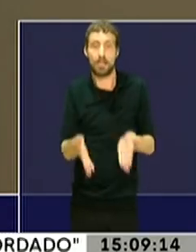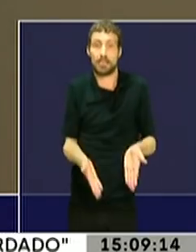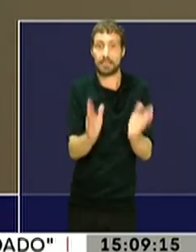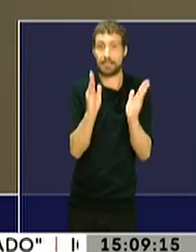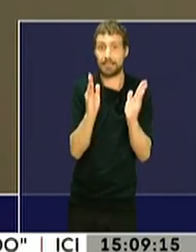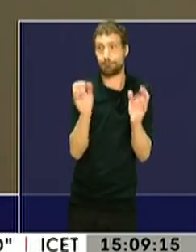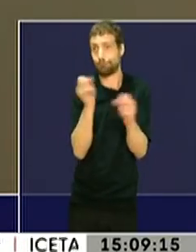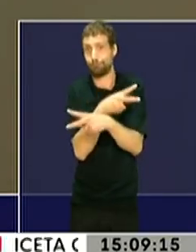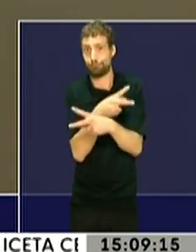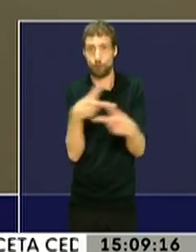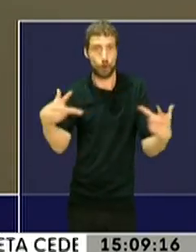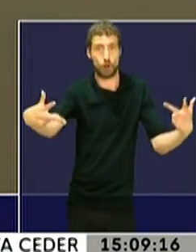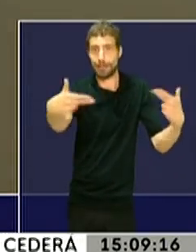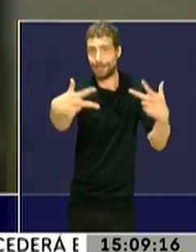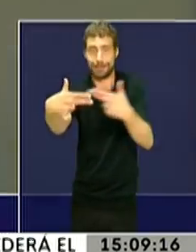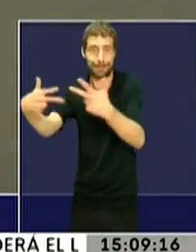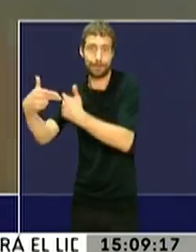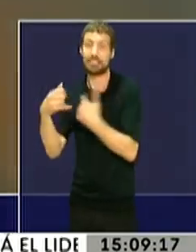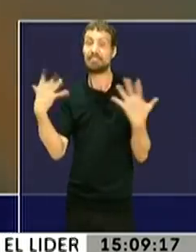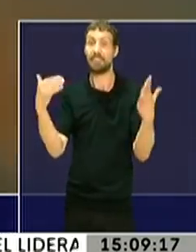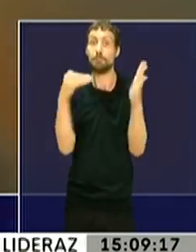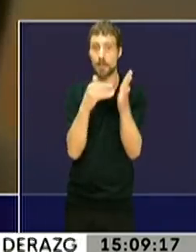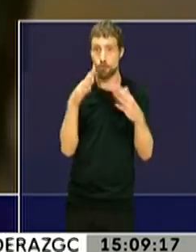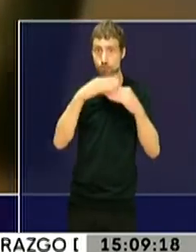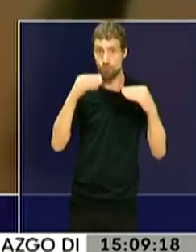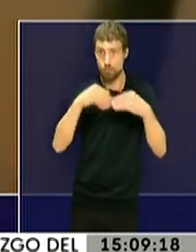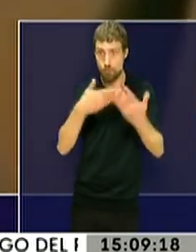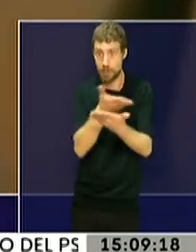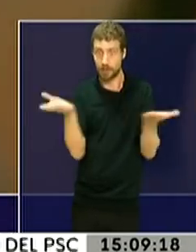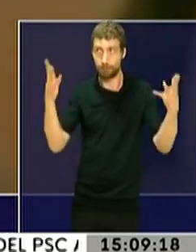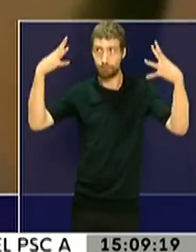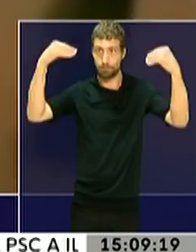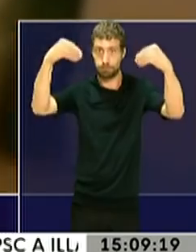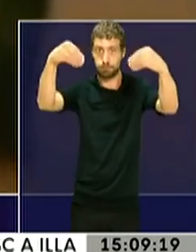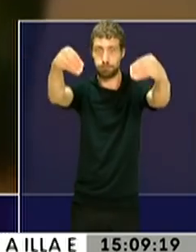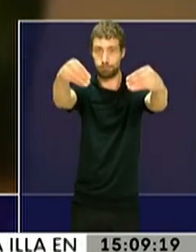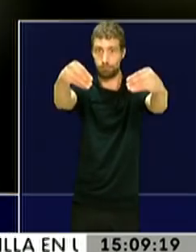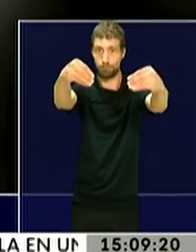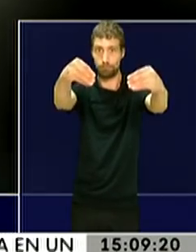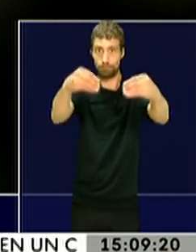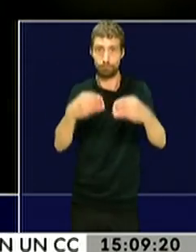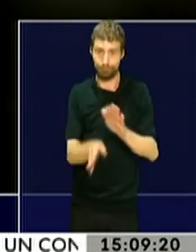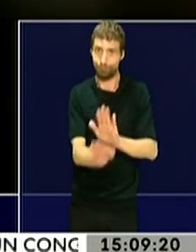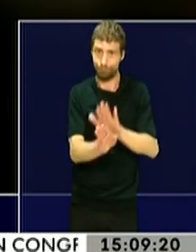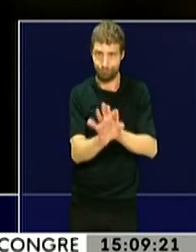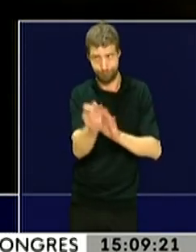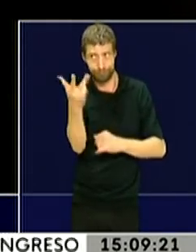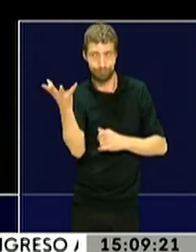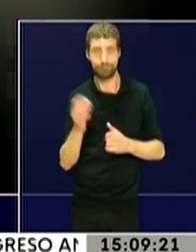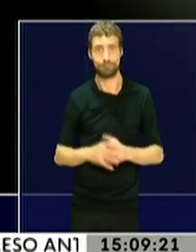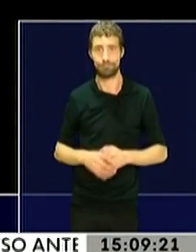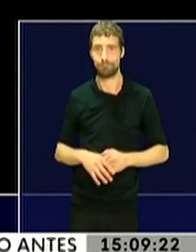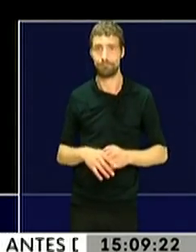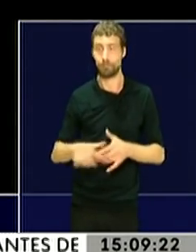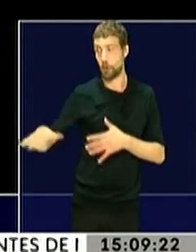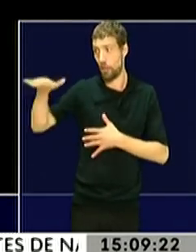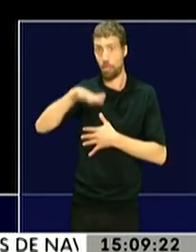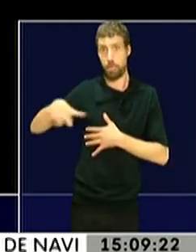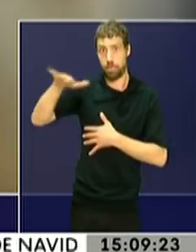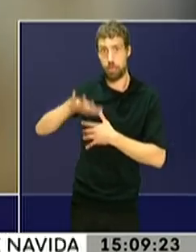10.000 usuarios han llegado a sufrir cortes de luz que para muchos aún continúan. Es una de las zonas donde la Dana